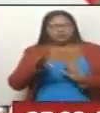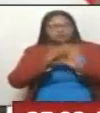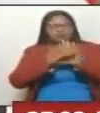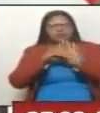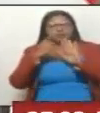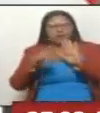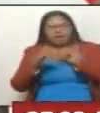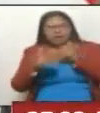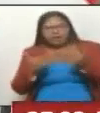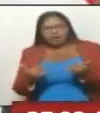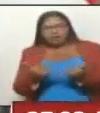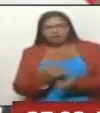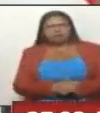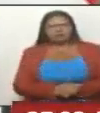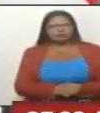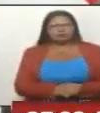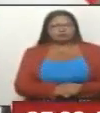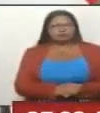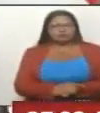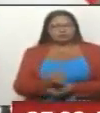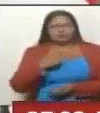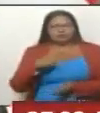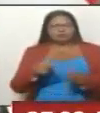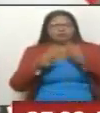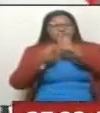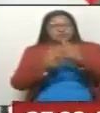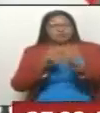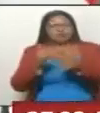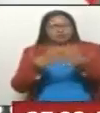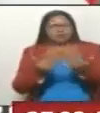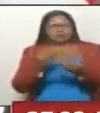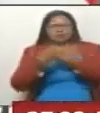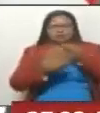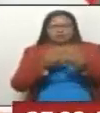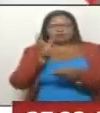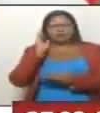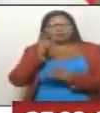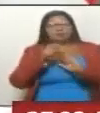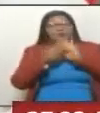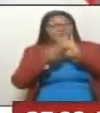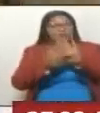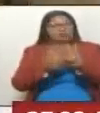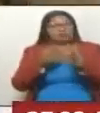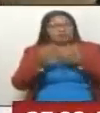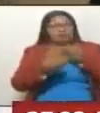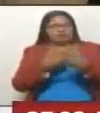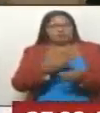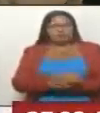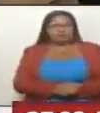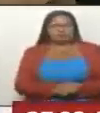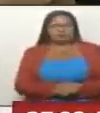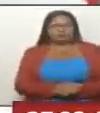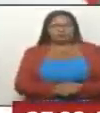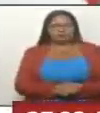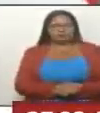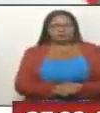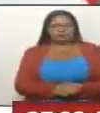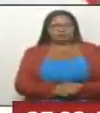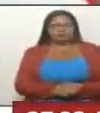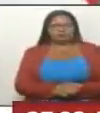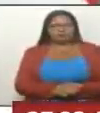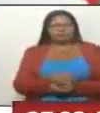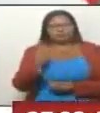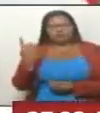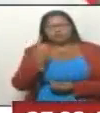y, por supuesto, la presentación se hace ante la Asamblea Nacional. Ahora, solo iba a decir, la